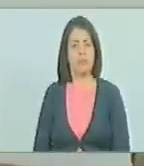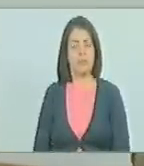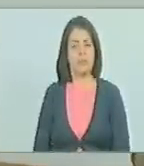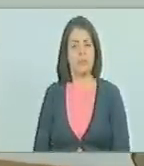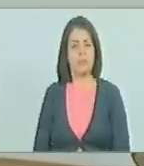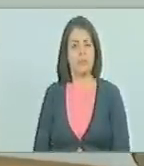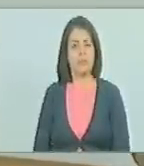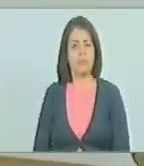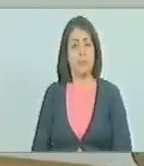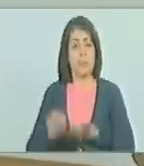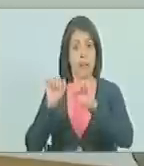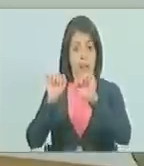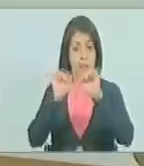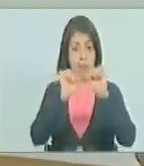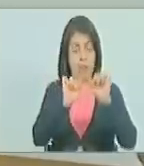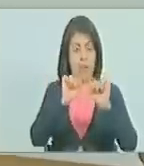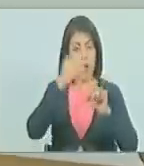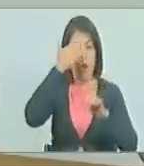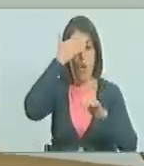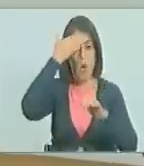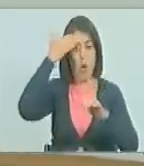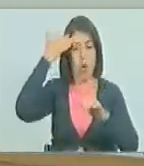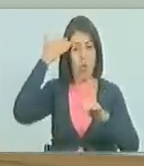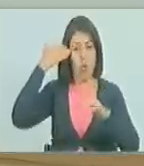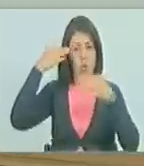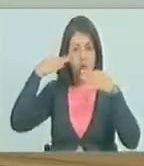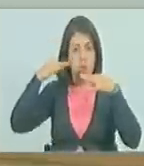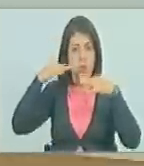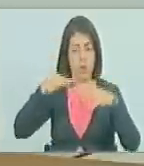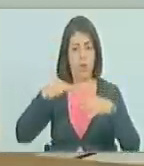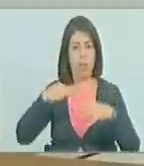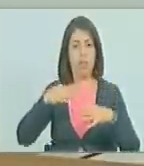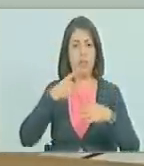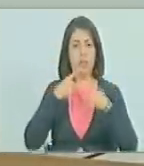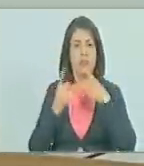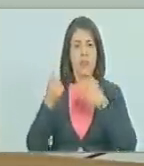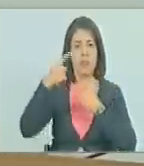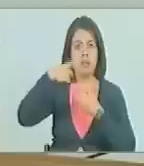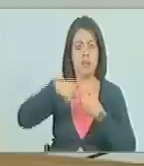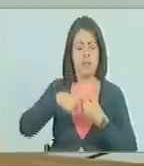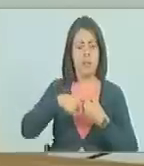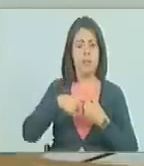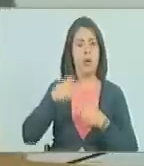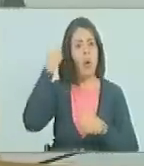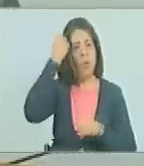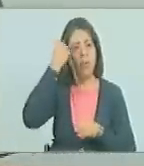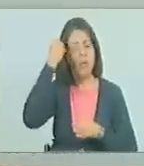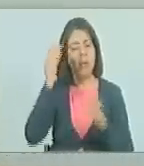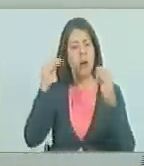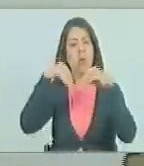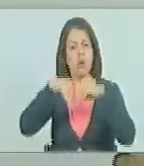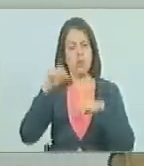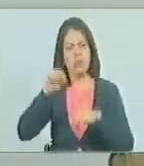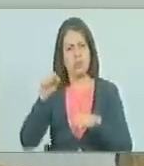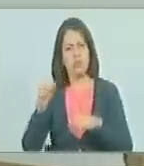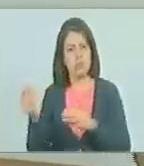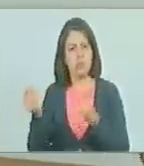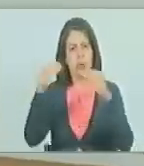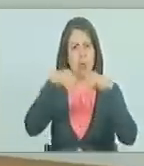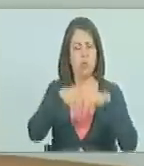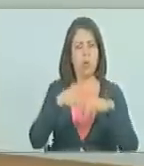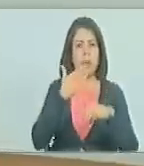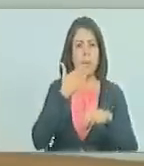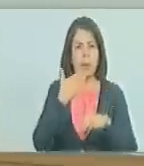para evitar la amnesia lacunar, yo estoy de acuerdo con el planteamiento del diputado Parra de incorporar los considerandos y el acuerdo.